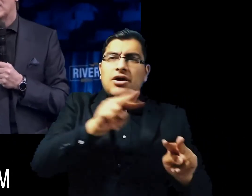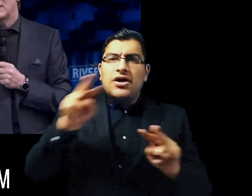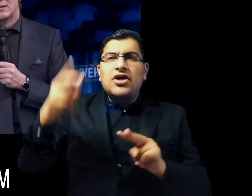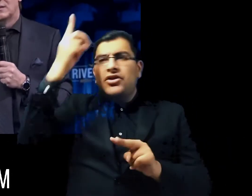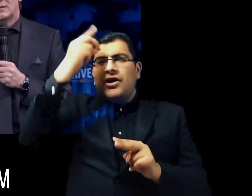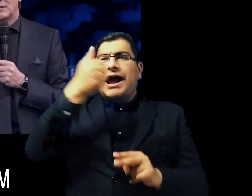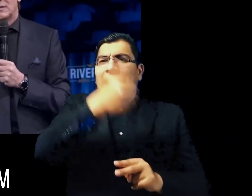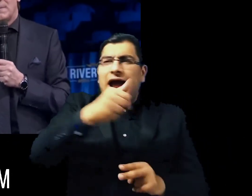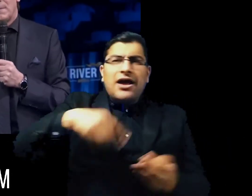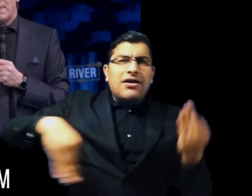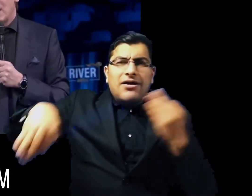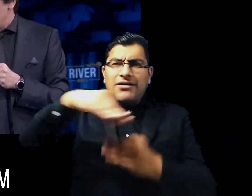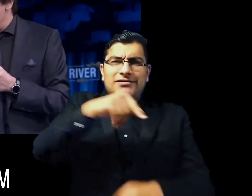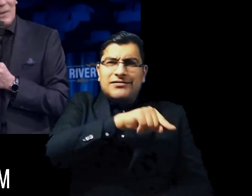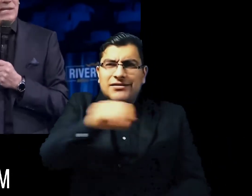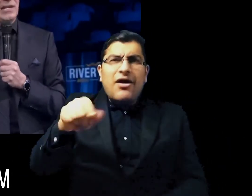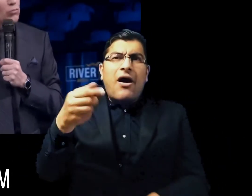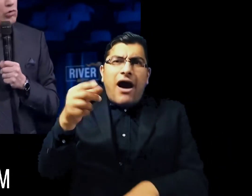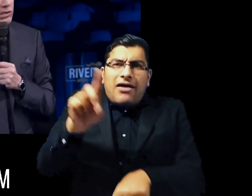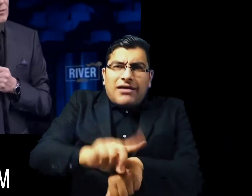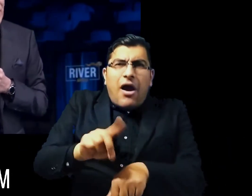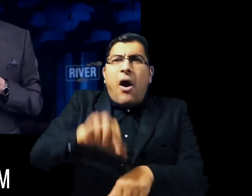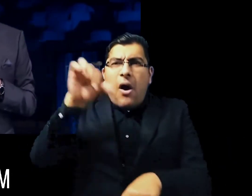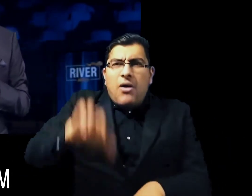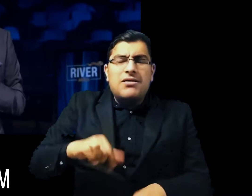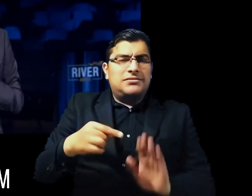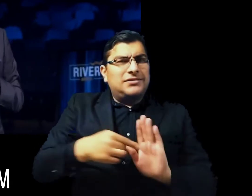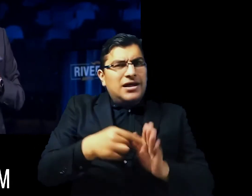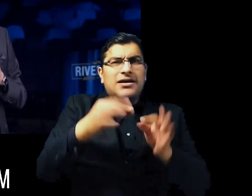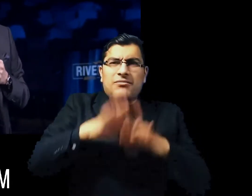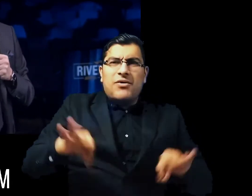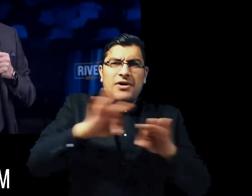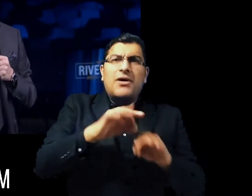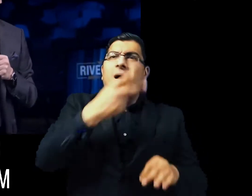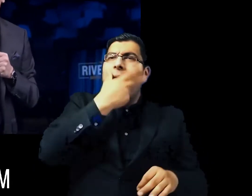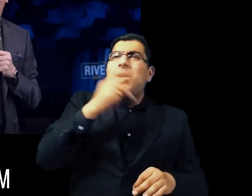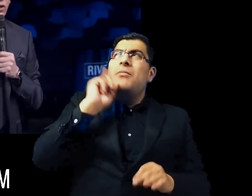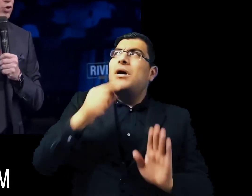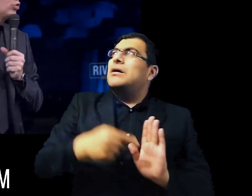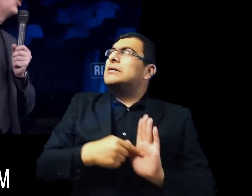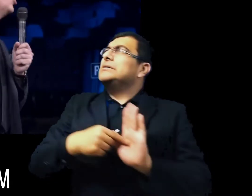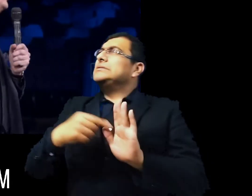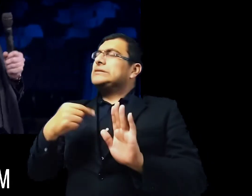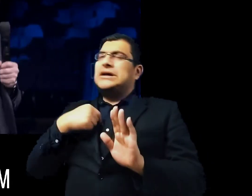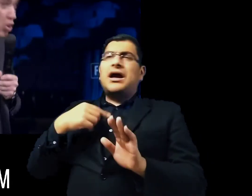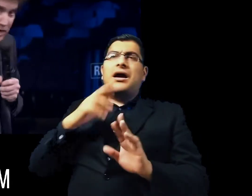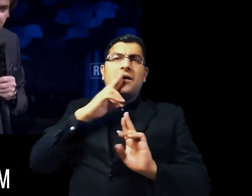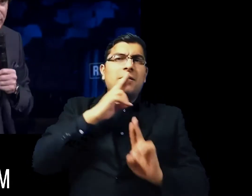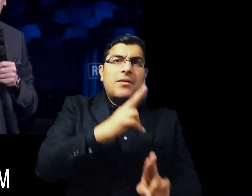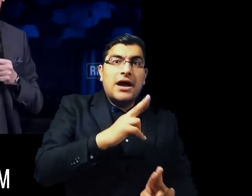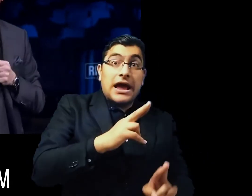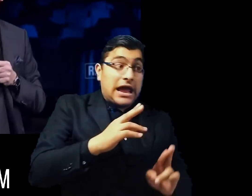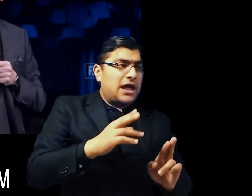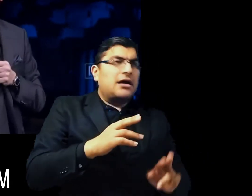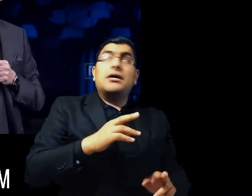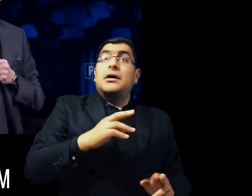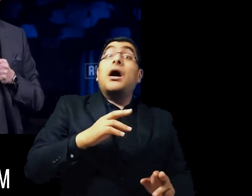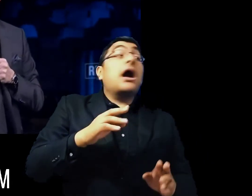día. Y a mí me parece muy revelador que Adán contestó a la pregunta que Dios no le